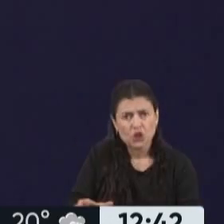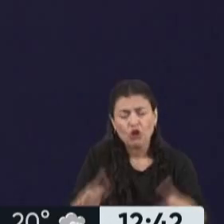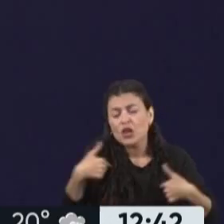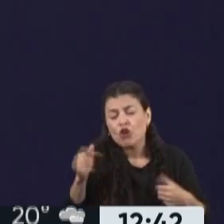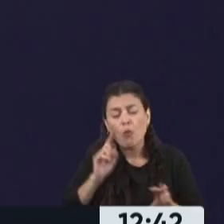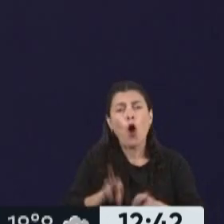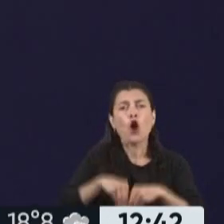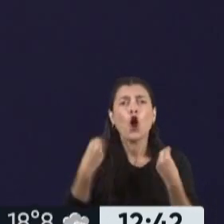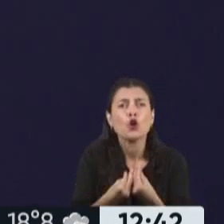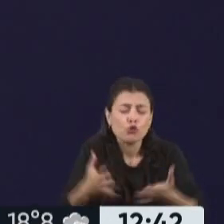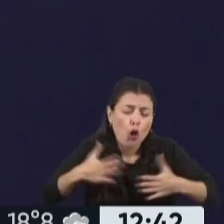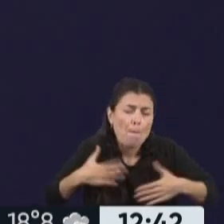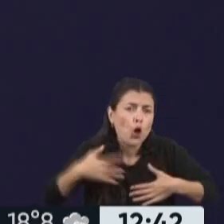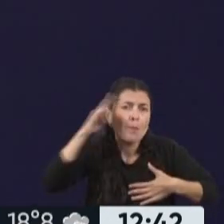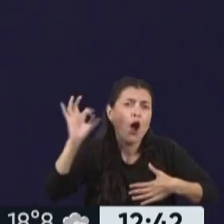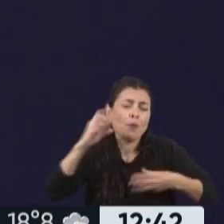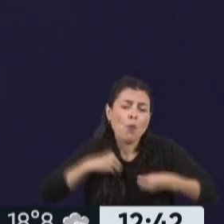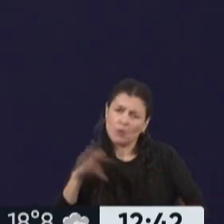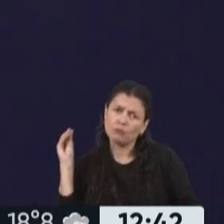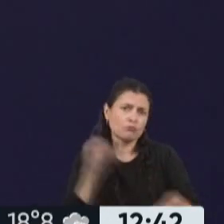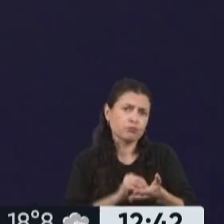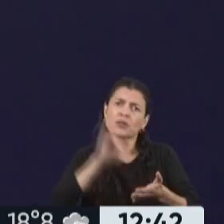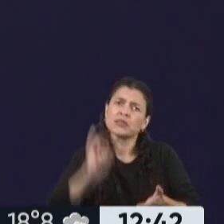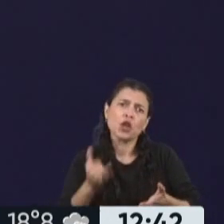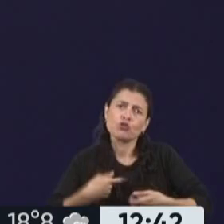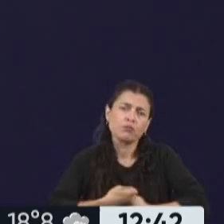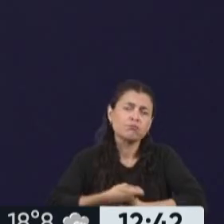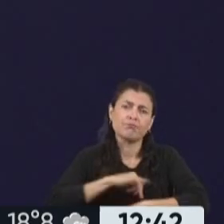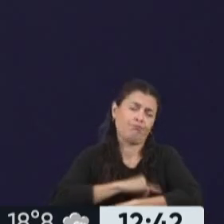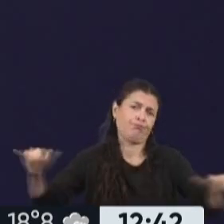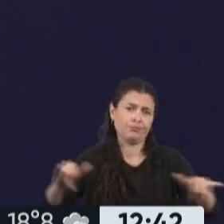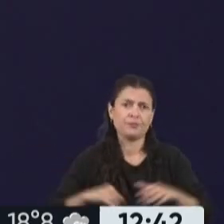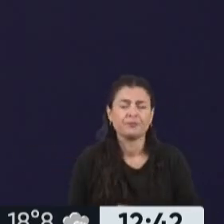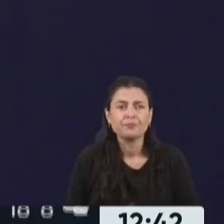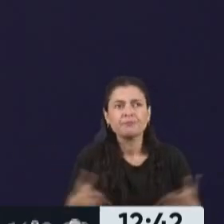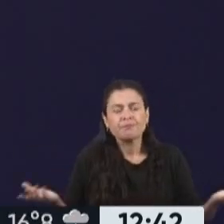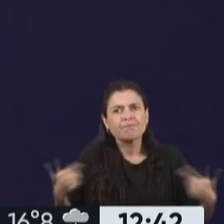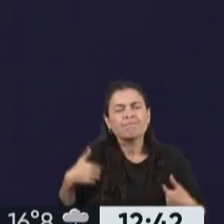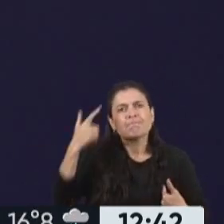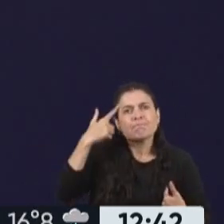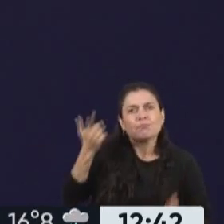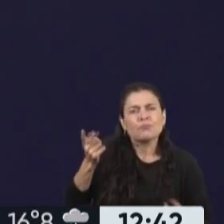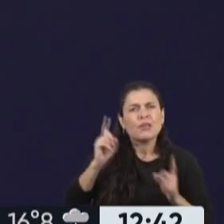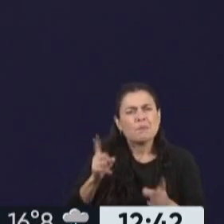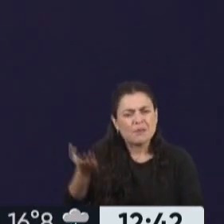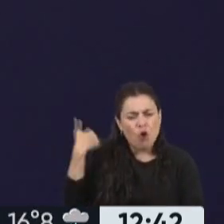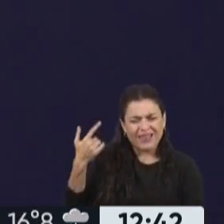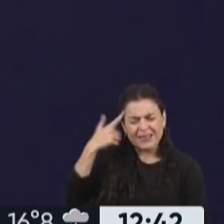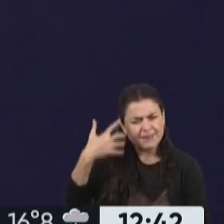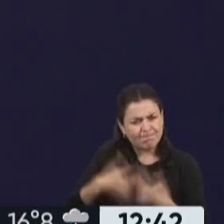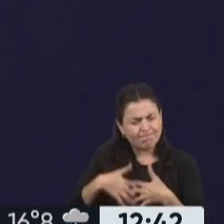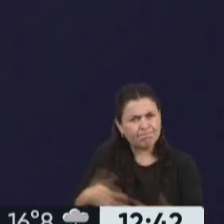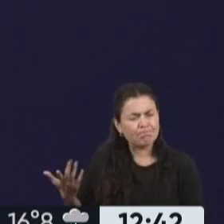igual. A veces uno vuelve a hacerse la pregunta que se hizo durante mucho tiempo